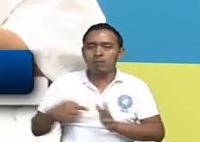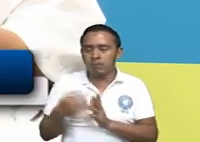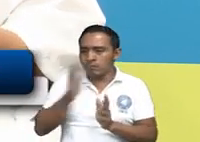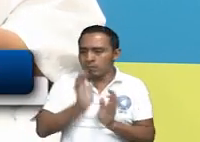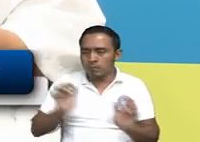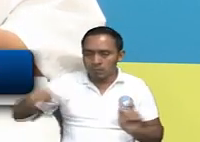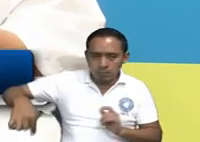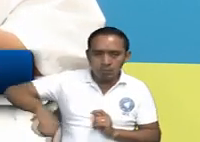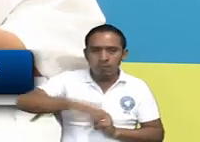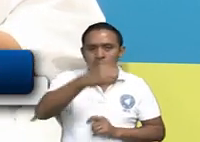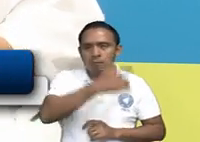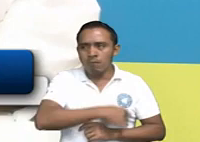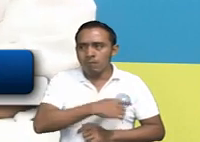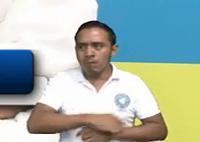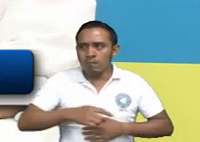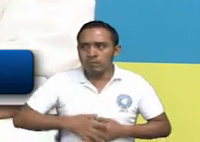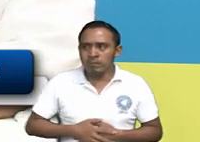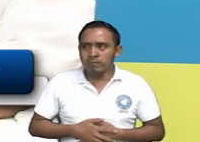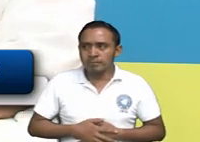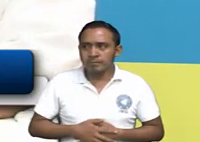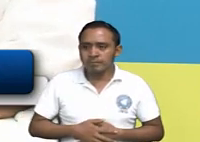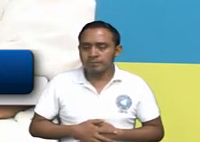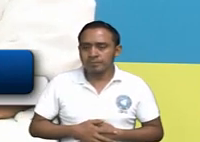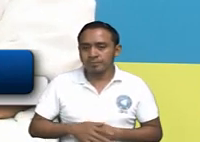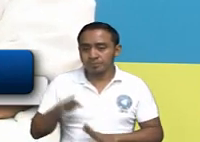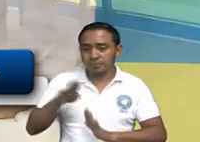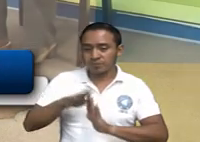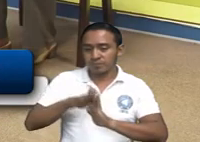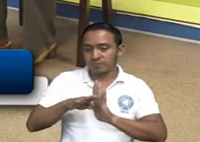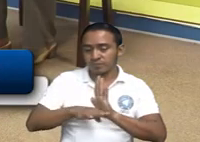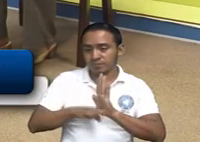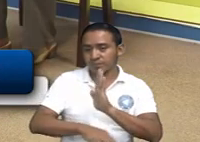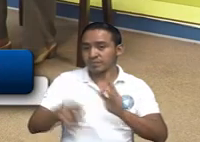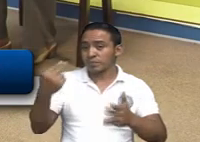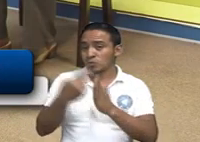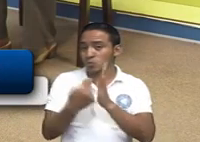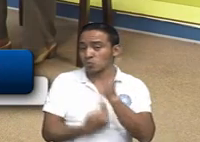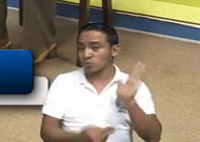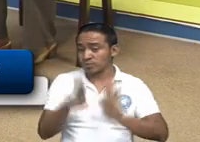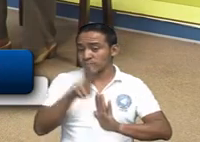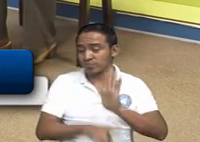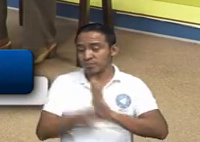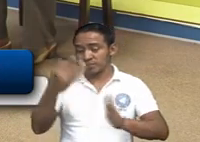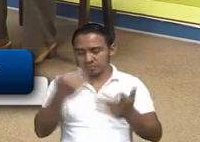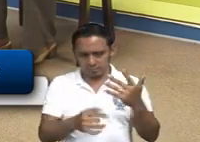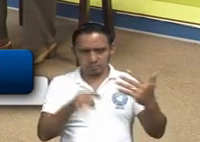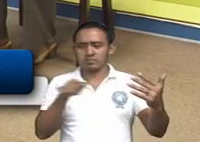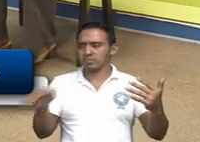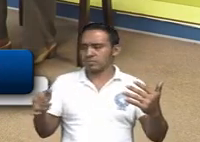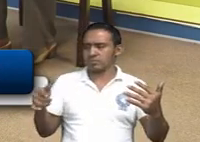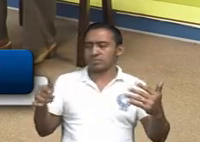escuela, puede ser que baje rendimiento académico, ¿verdad? Y entonces esté teniendo